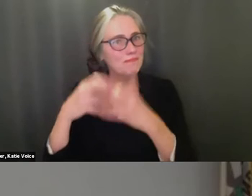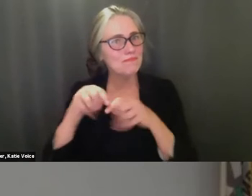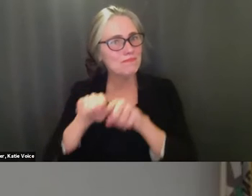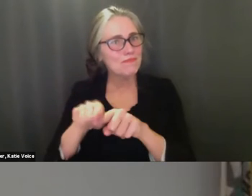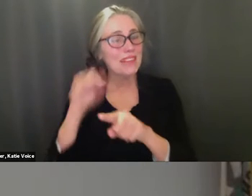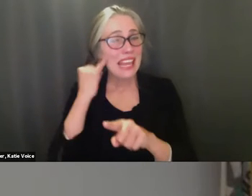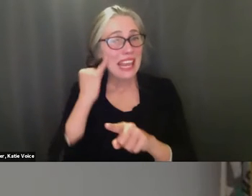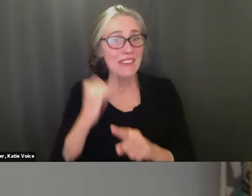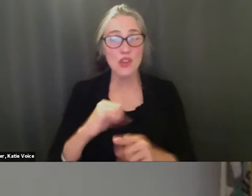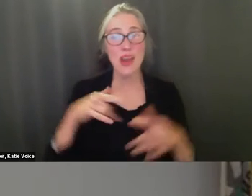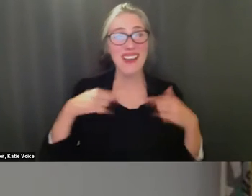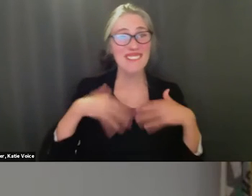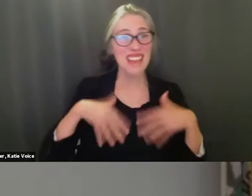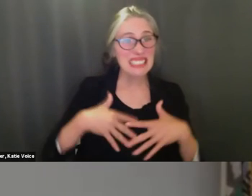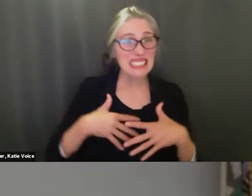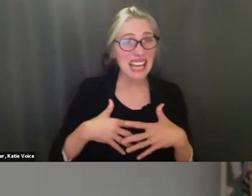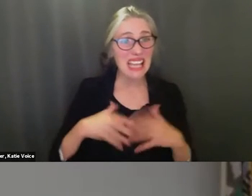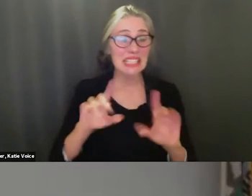la depresión